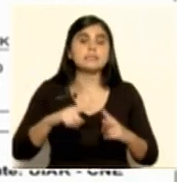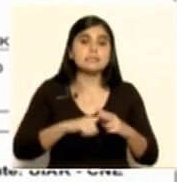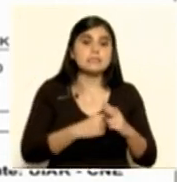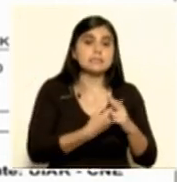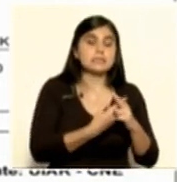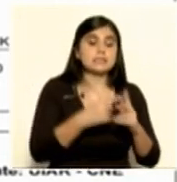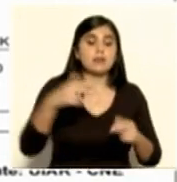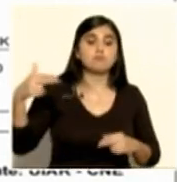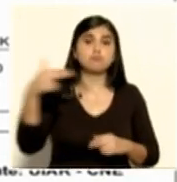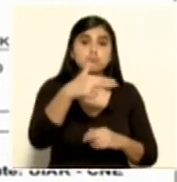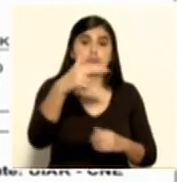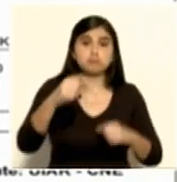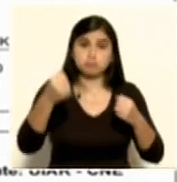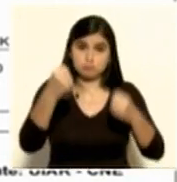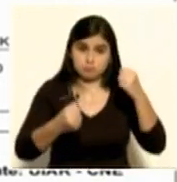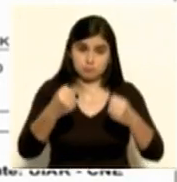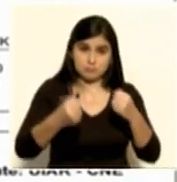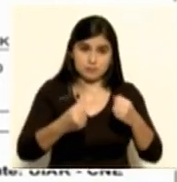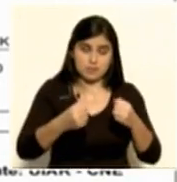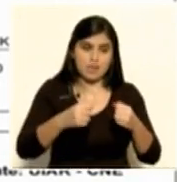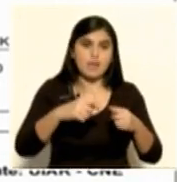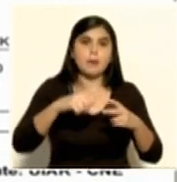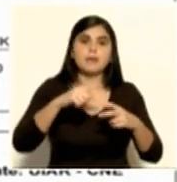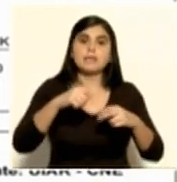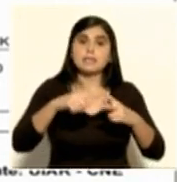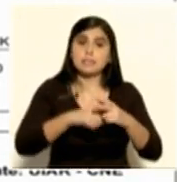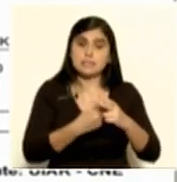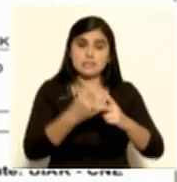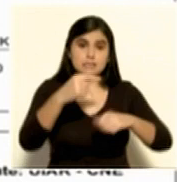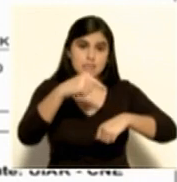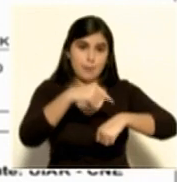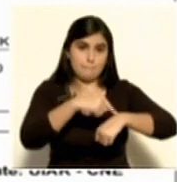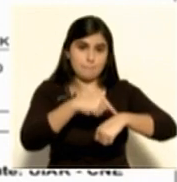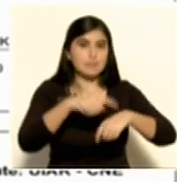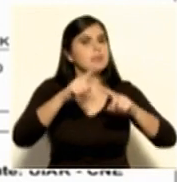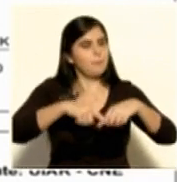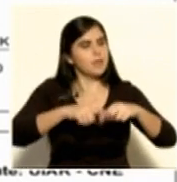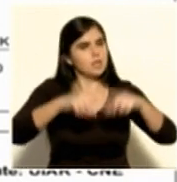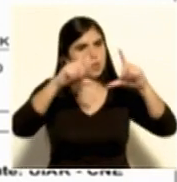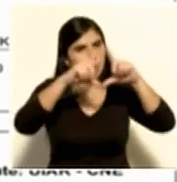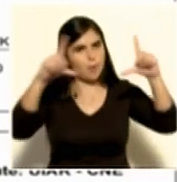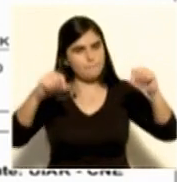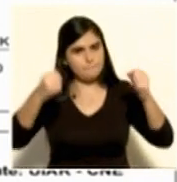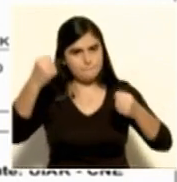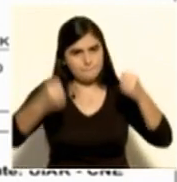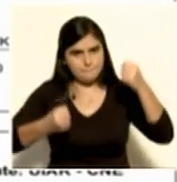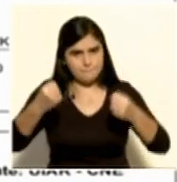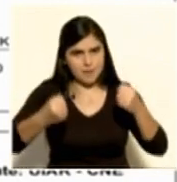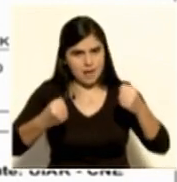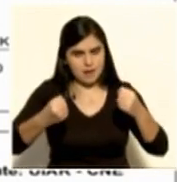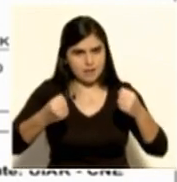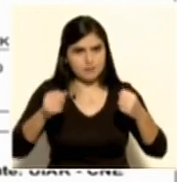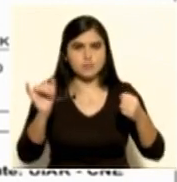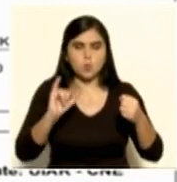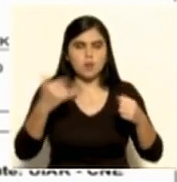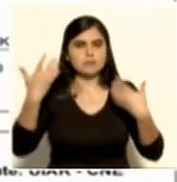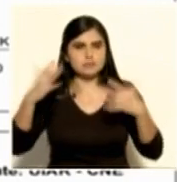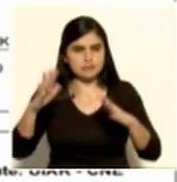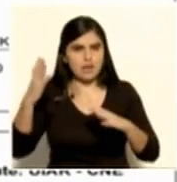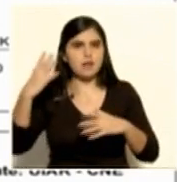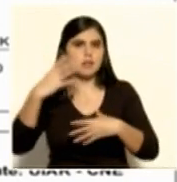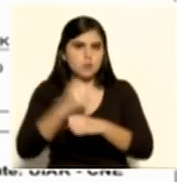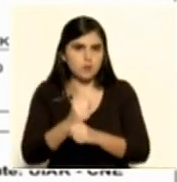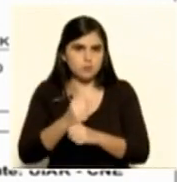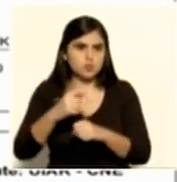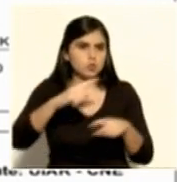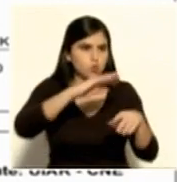circulación vehicular se mantendrá de acuerdo con la distribución de placas, como ha venido funcionando hasta el momento en todo el país, en los